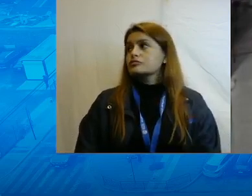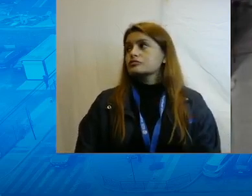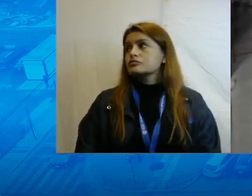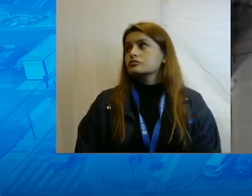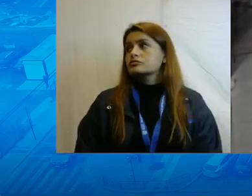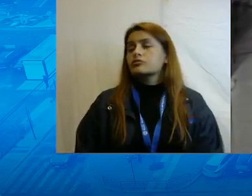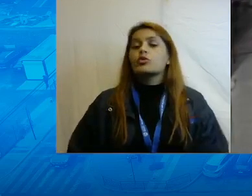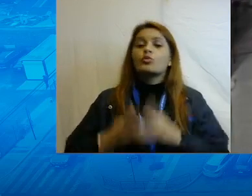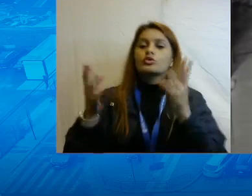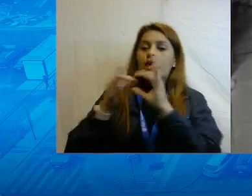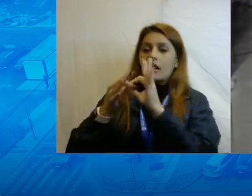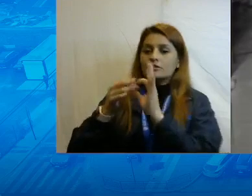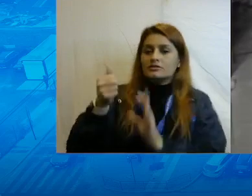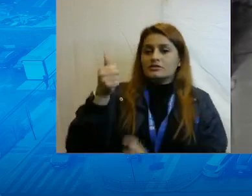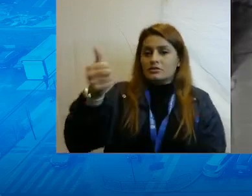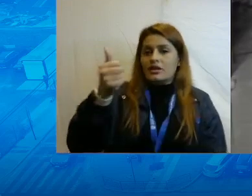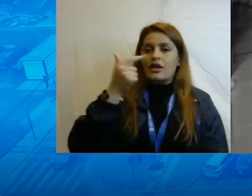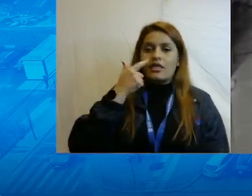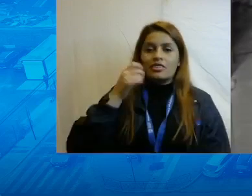Gracias, director.